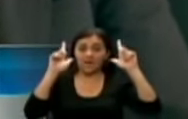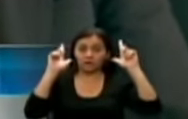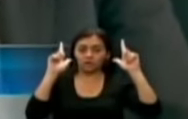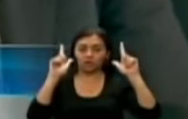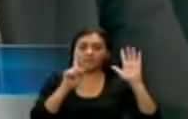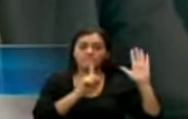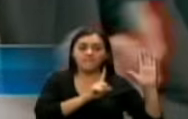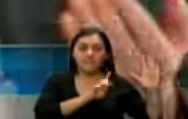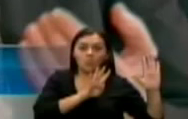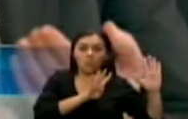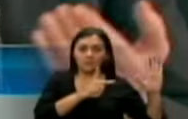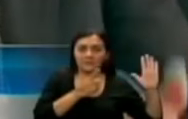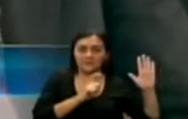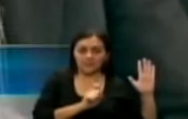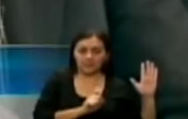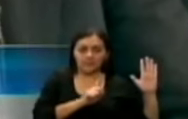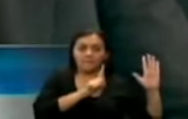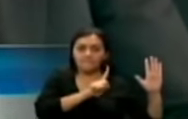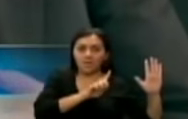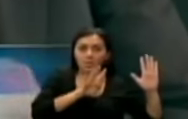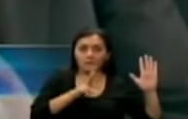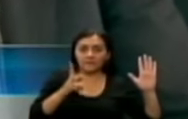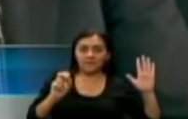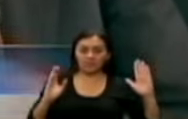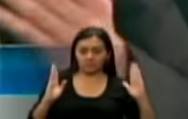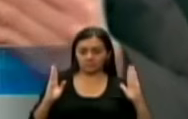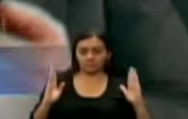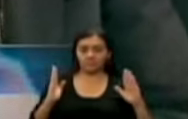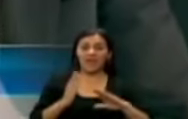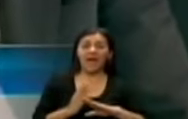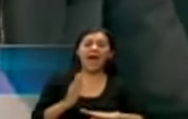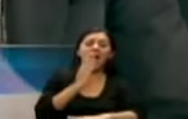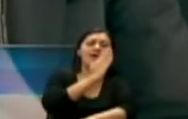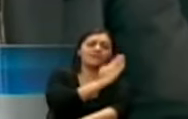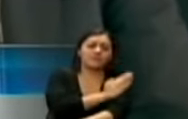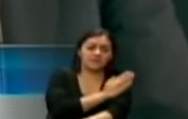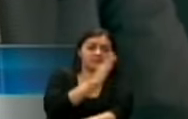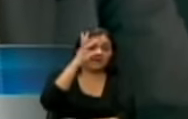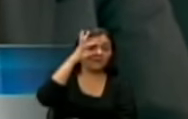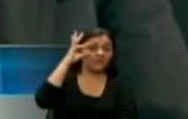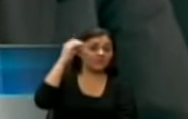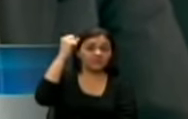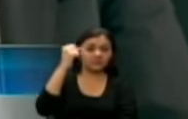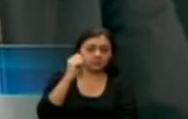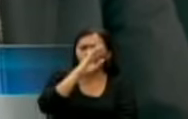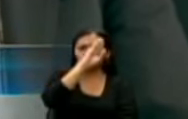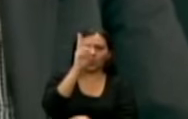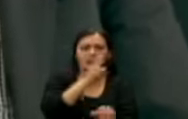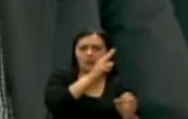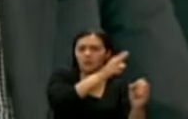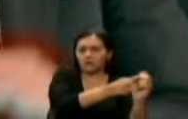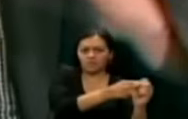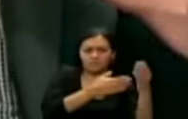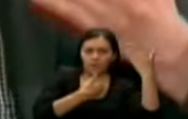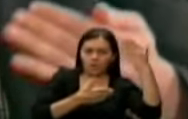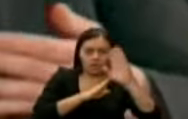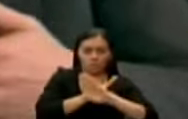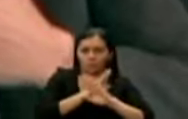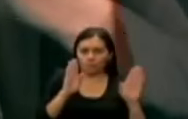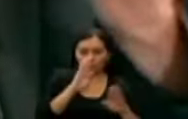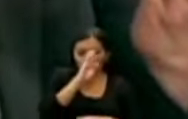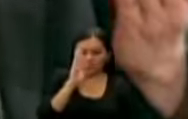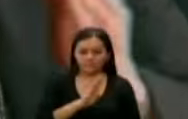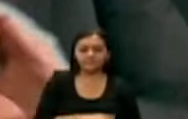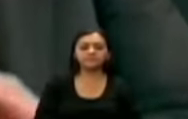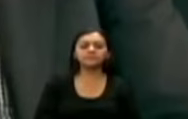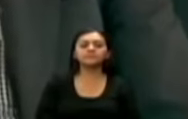70. El Papa Francisco, antes siendo Bergoglio, que no había participado de ese movimiento, hoy, de otra manera,